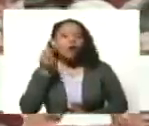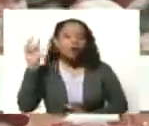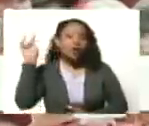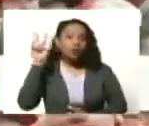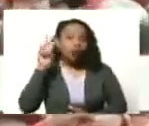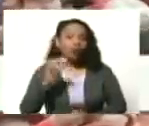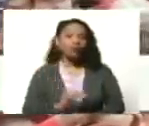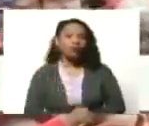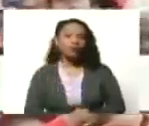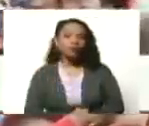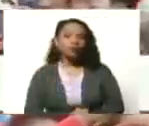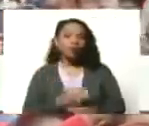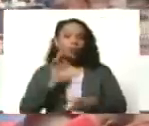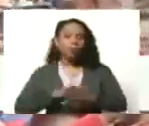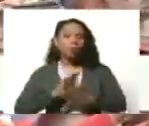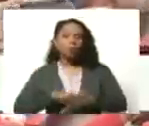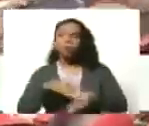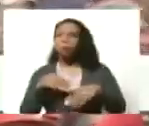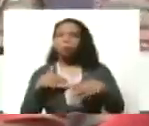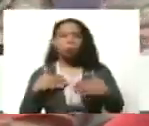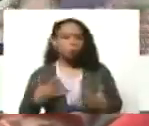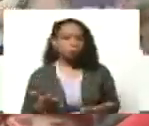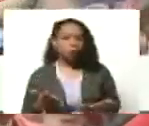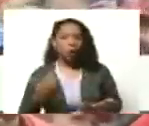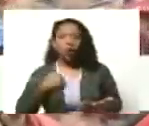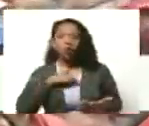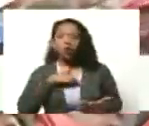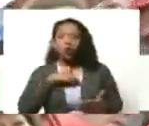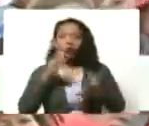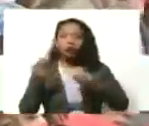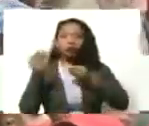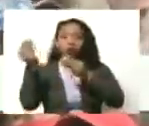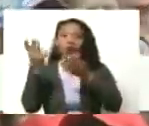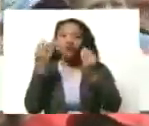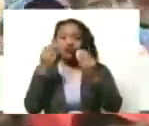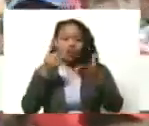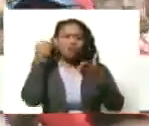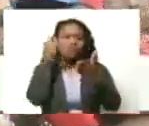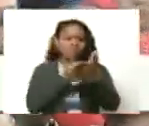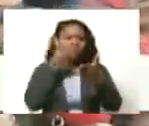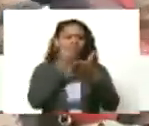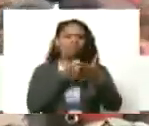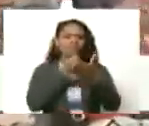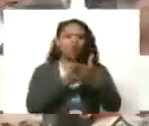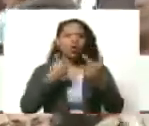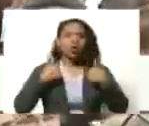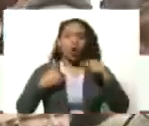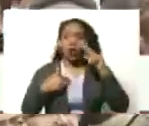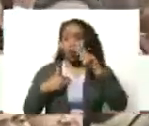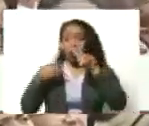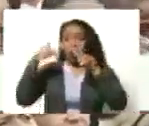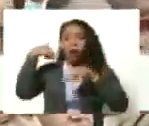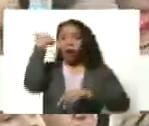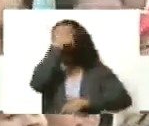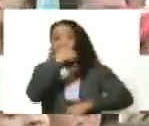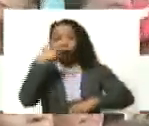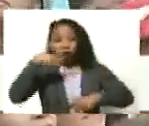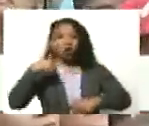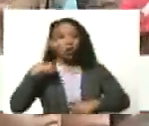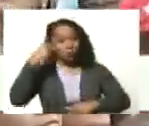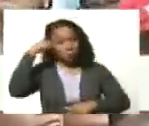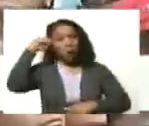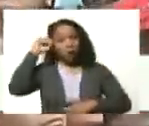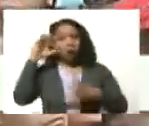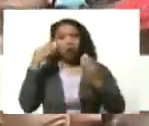venezolana. Porque nosotros hemos dado muchas batallas. Y yo veo las caras aquí y yo me recuerdo muchas caras,